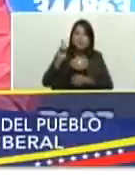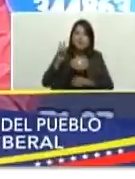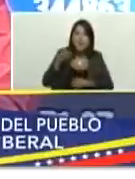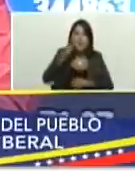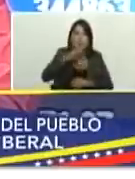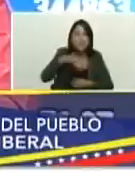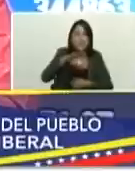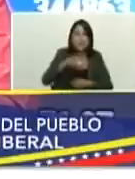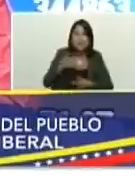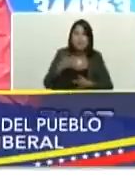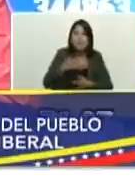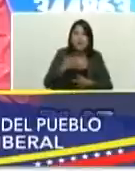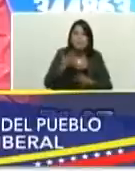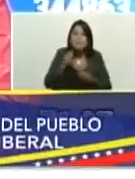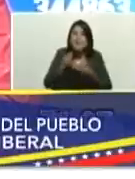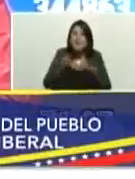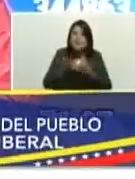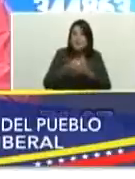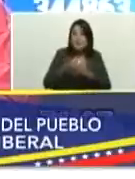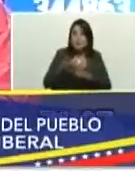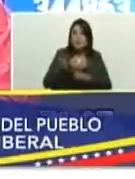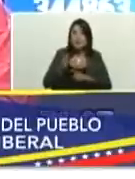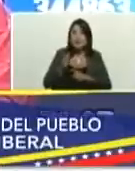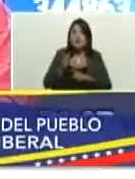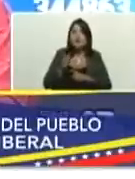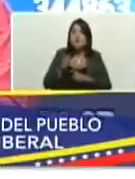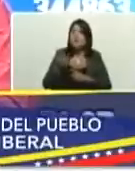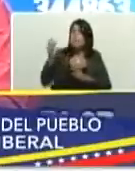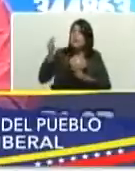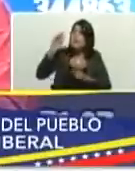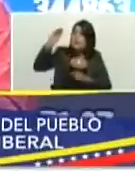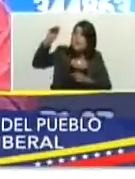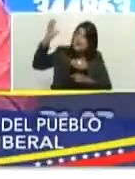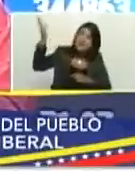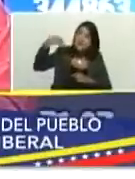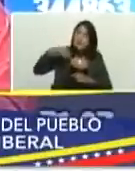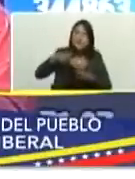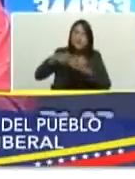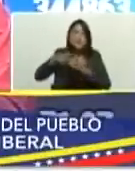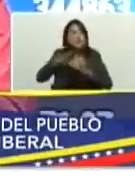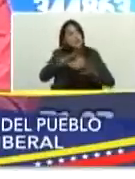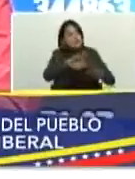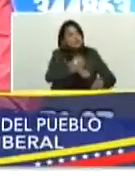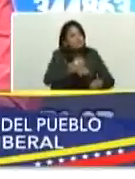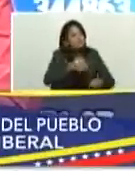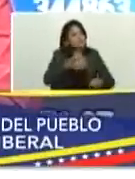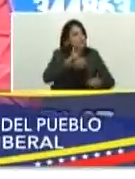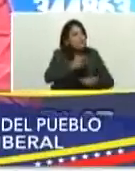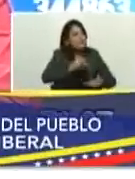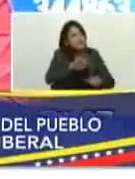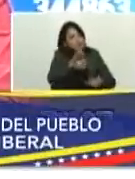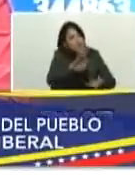la justificación para activar una invasión militar contra Venezuela.